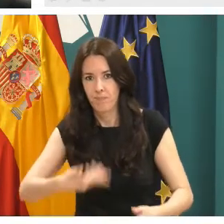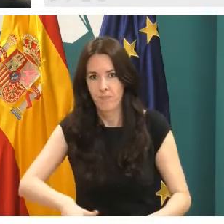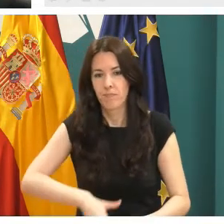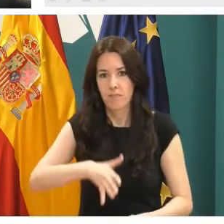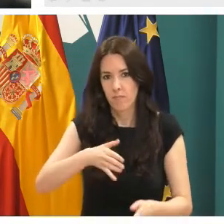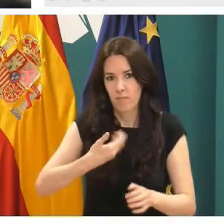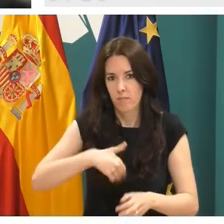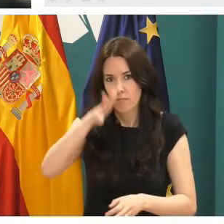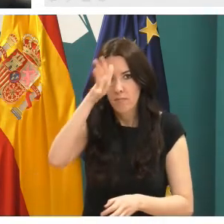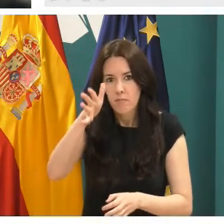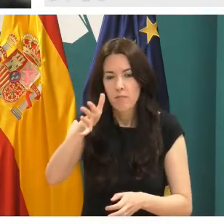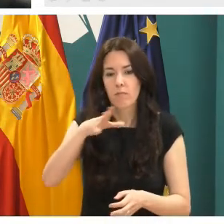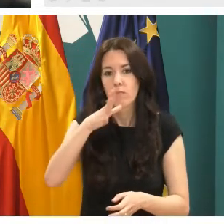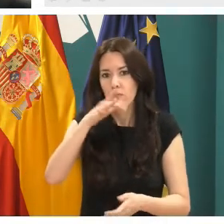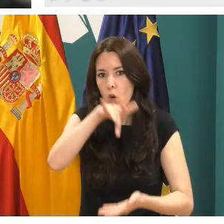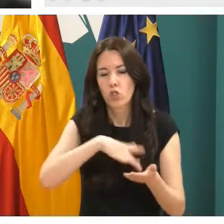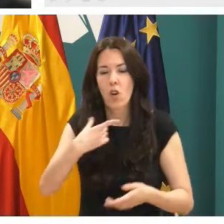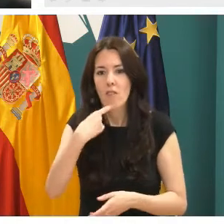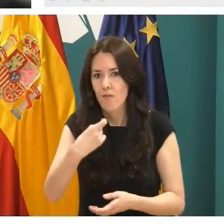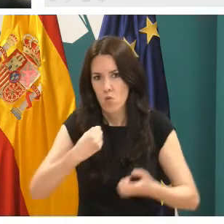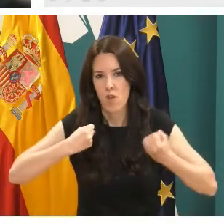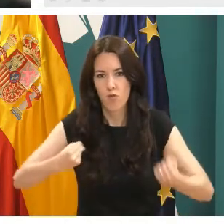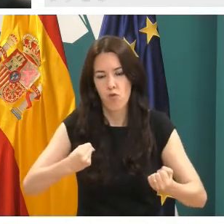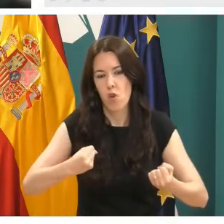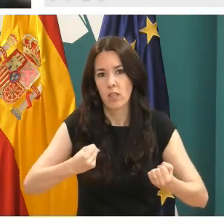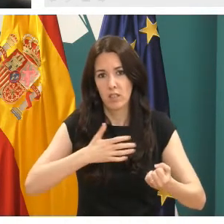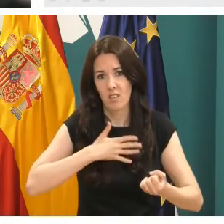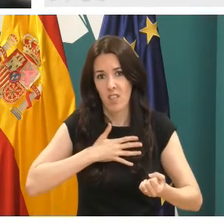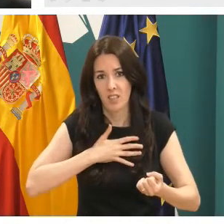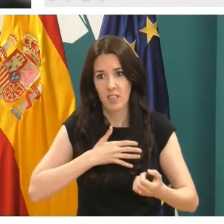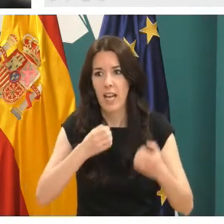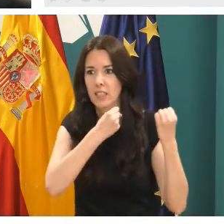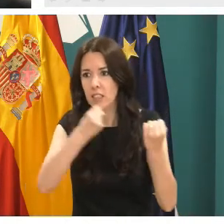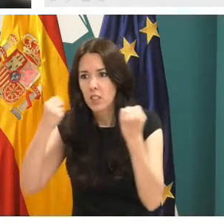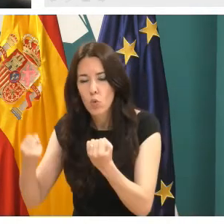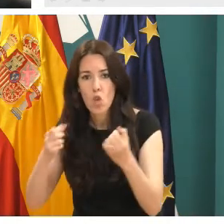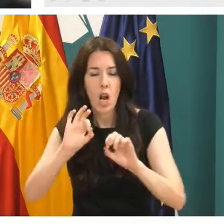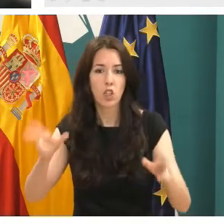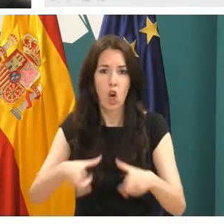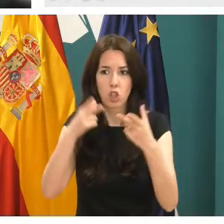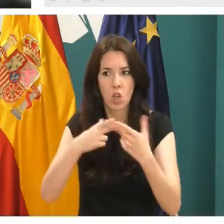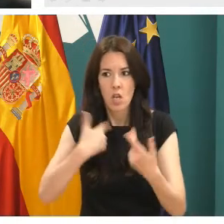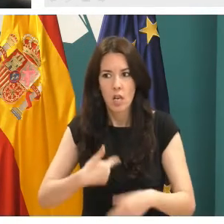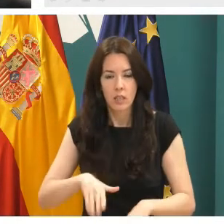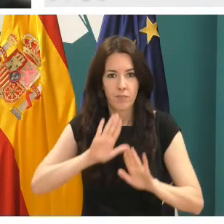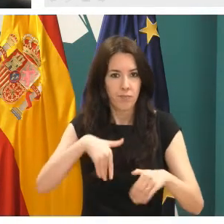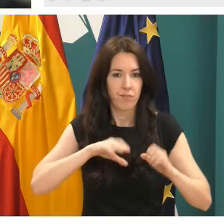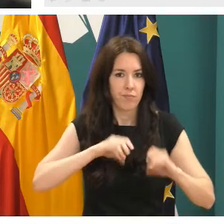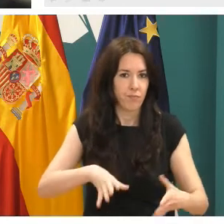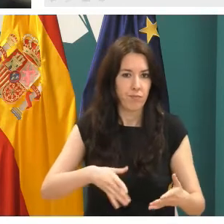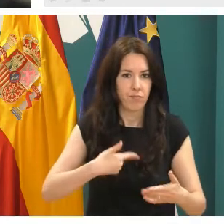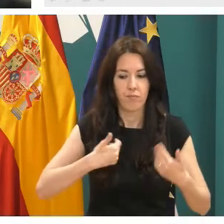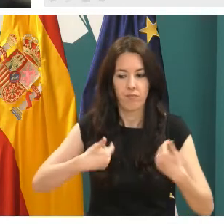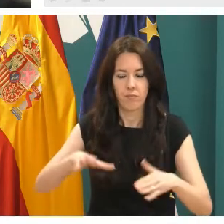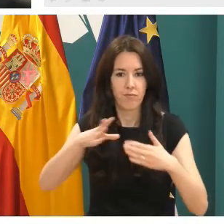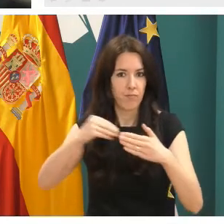cosas, por las grandes dificultades de los medios institucionales, los medios sociales, y claudica, y a veces deja al